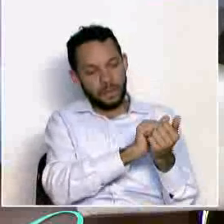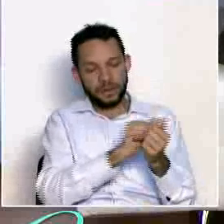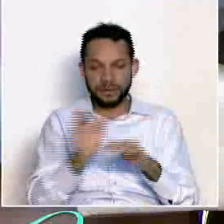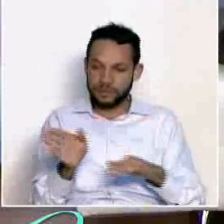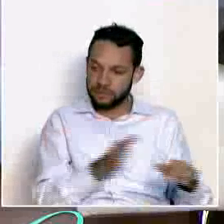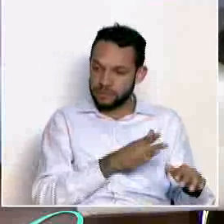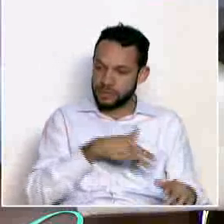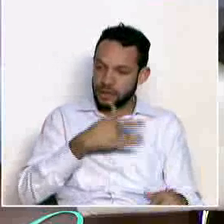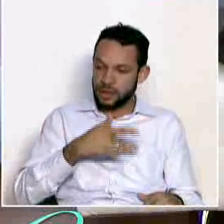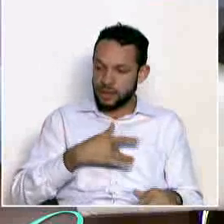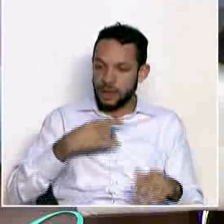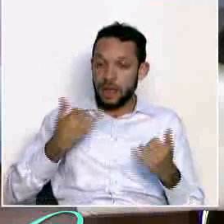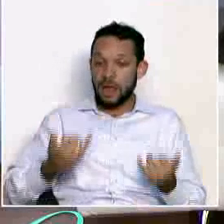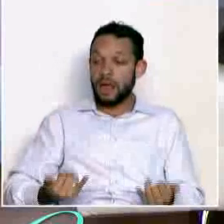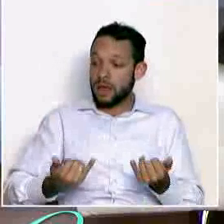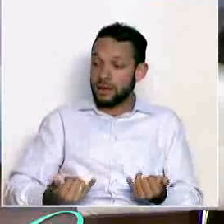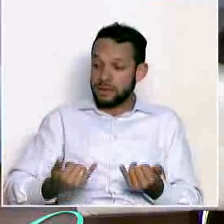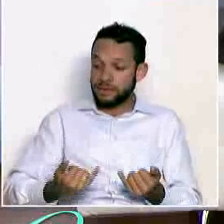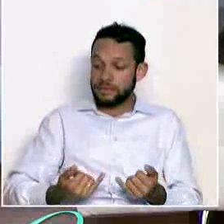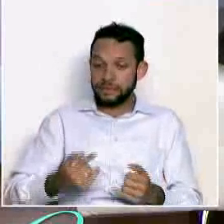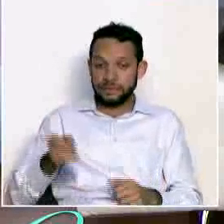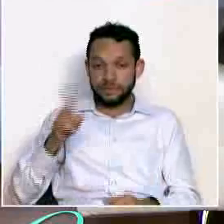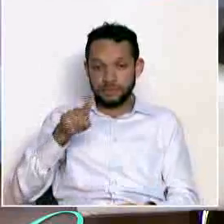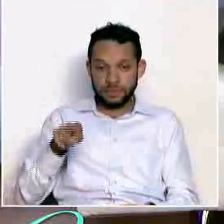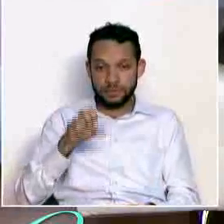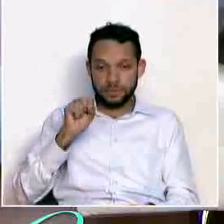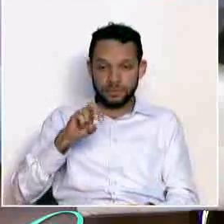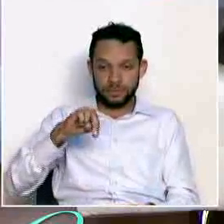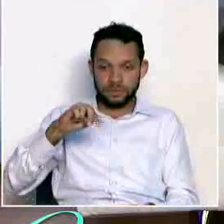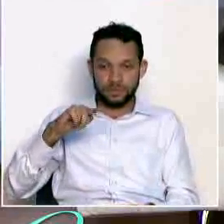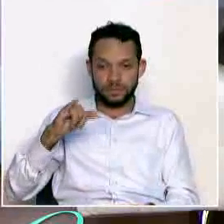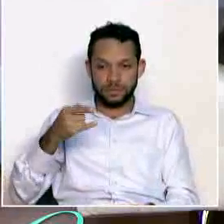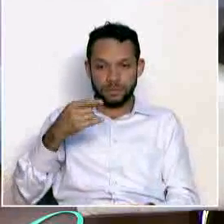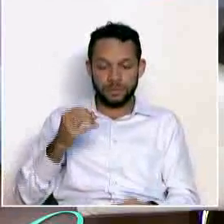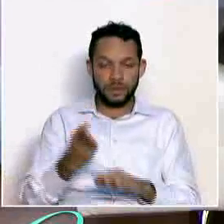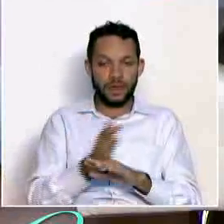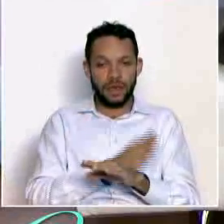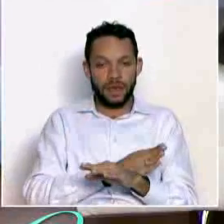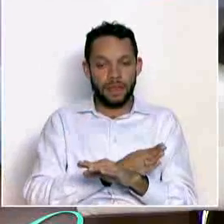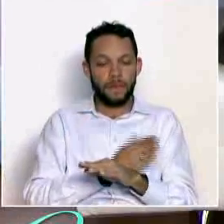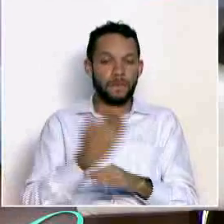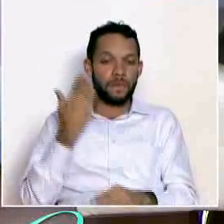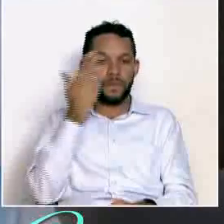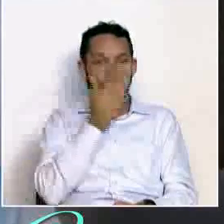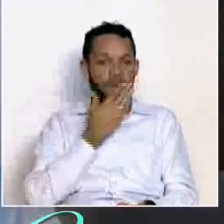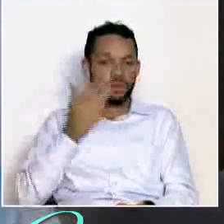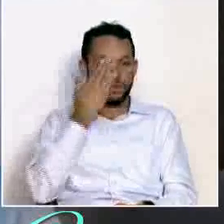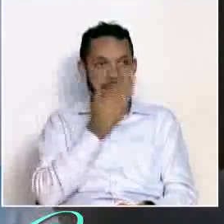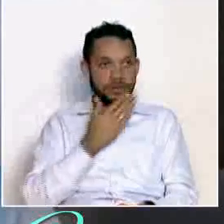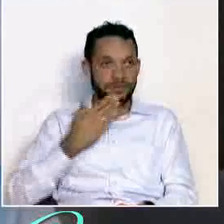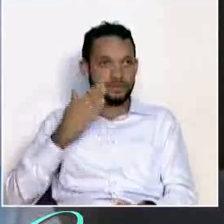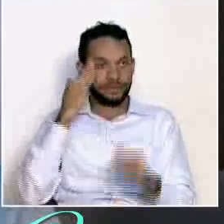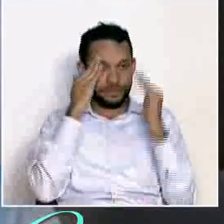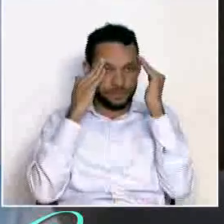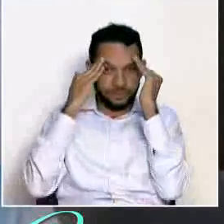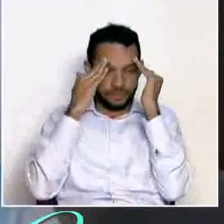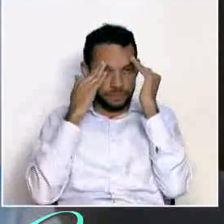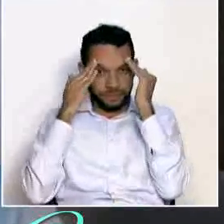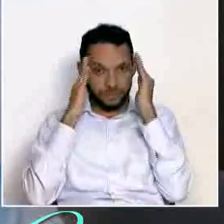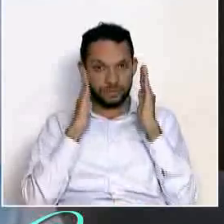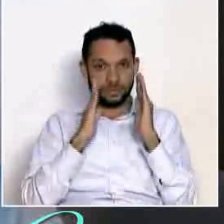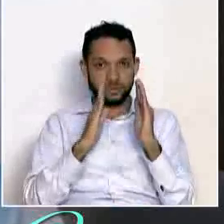principio, Santiago, vamos a hacerte unas pruebas para tratar de comprobar tu grado de concentración y tu